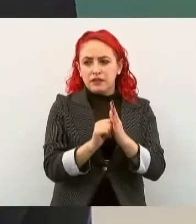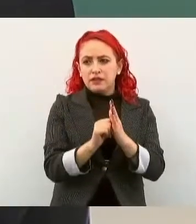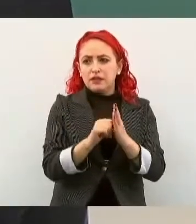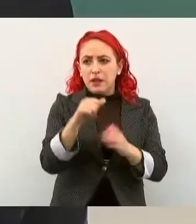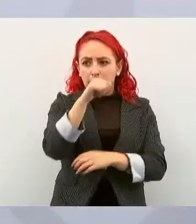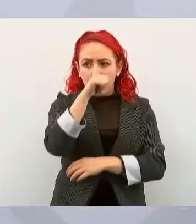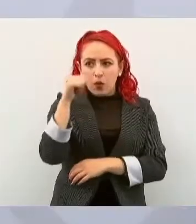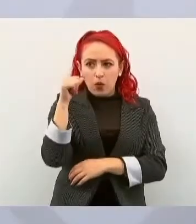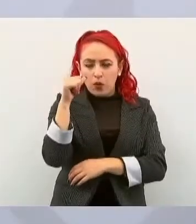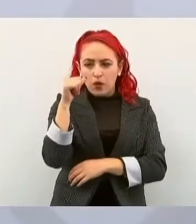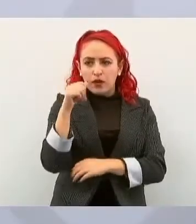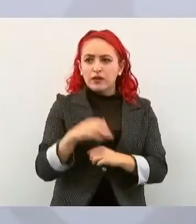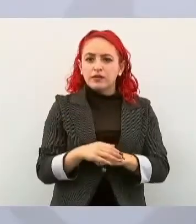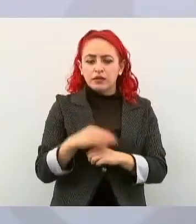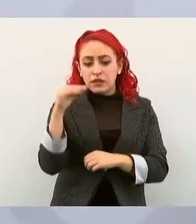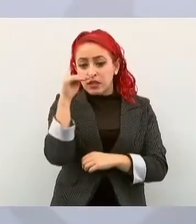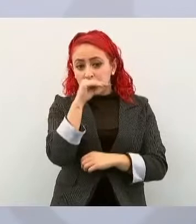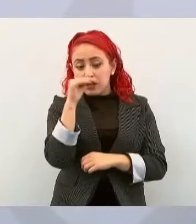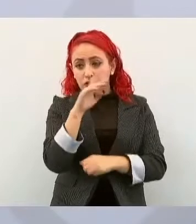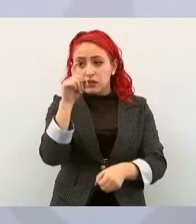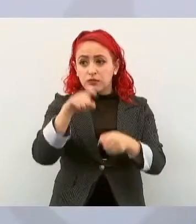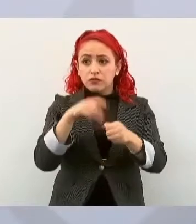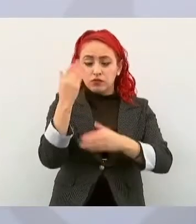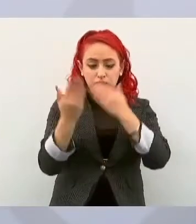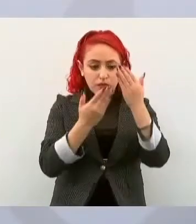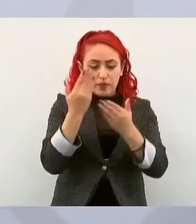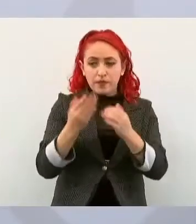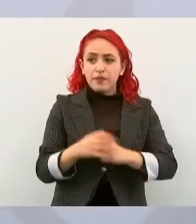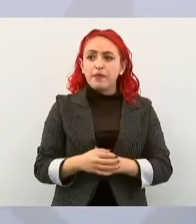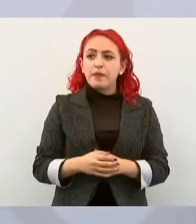Benito Juárez, que son gratuitas.